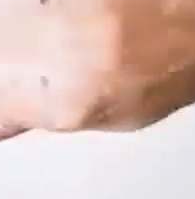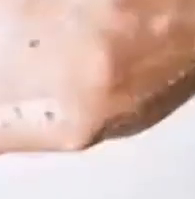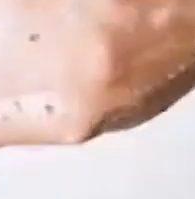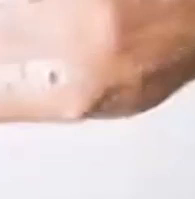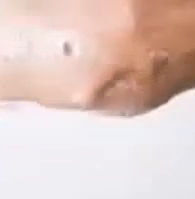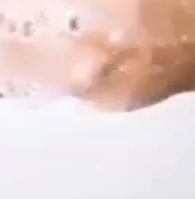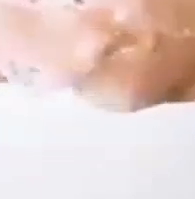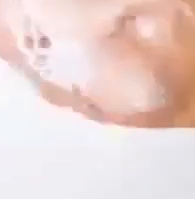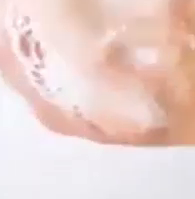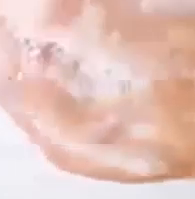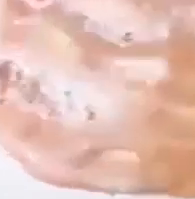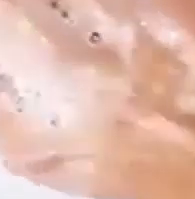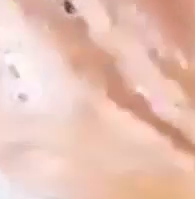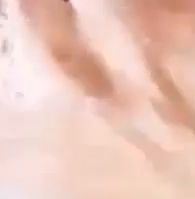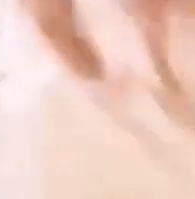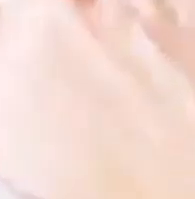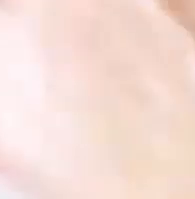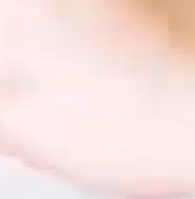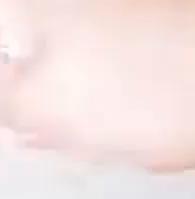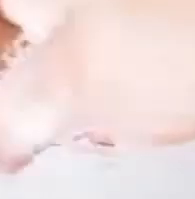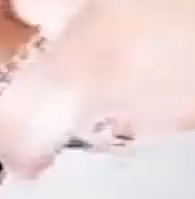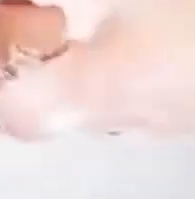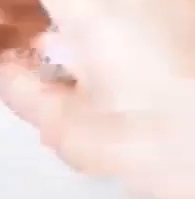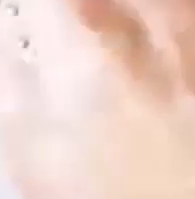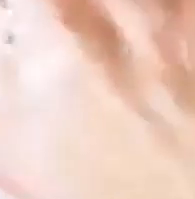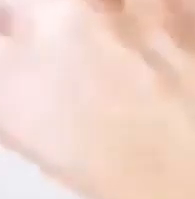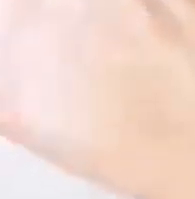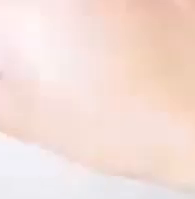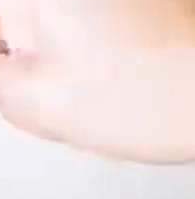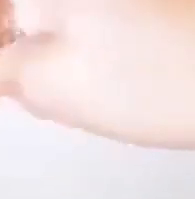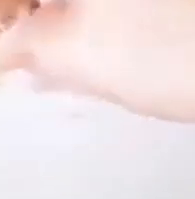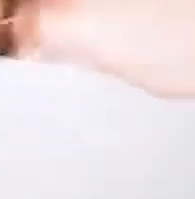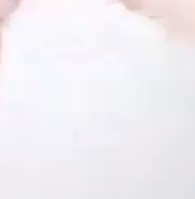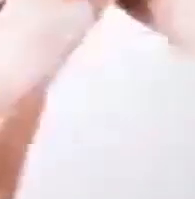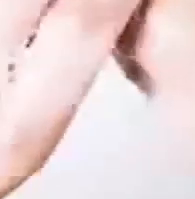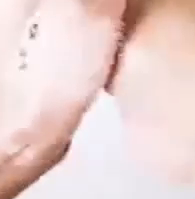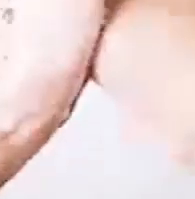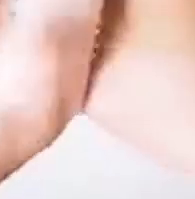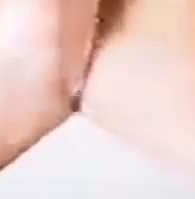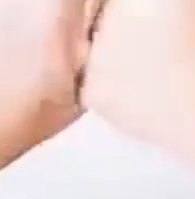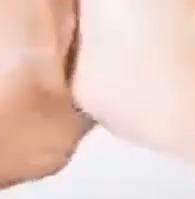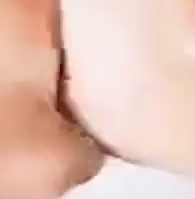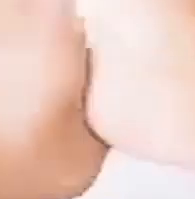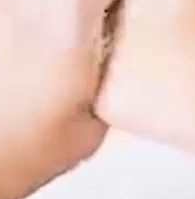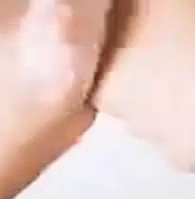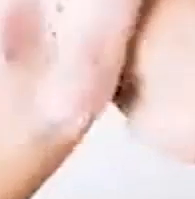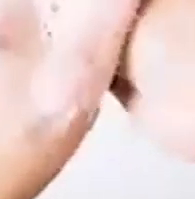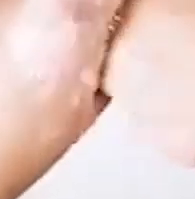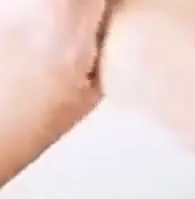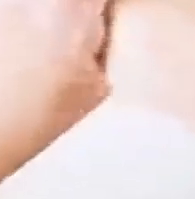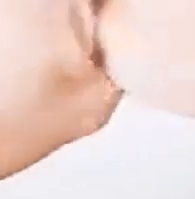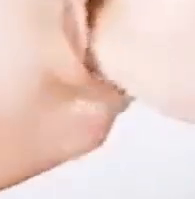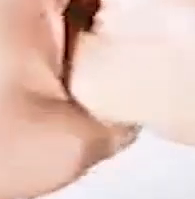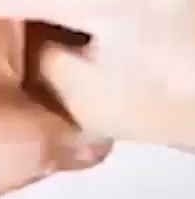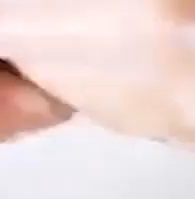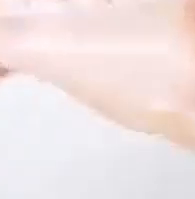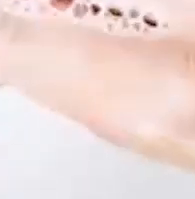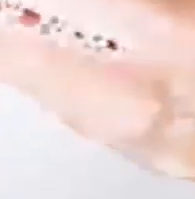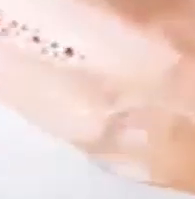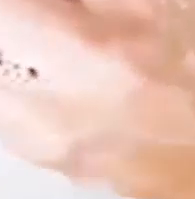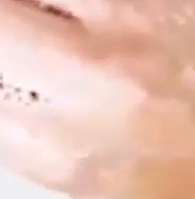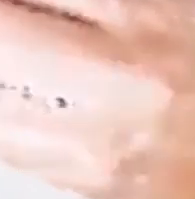con la palma de la mano opuesta. Frótese con movimientos de rotación el pulgar izquierdo, atrapándolo con la palma de la mano derecha y